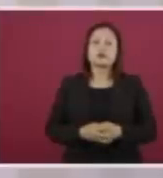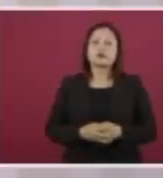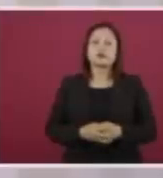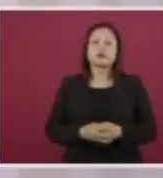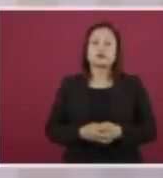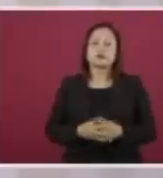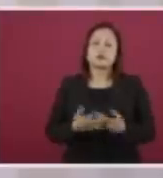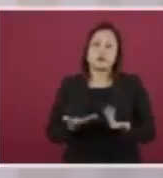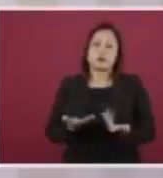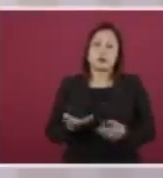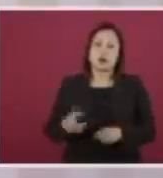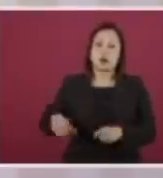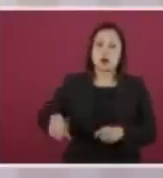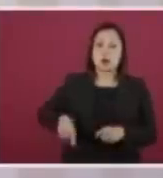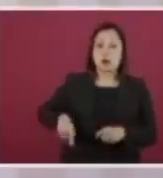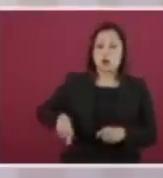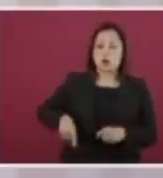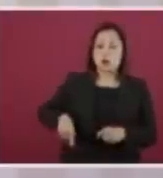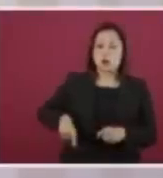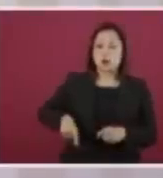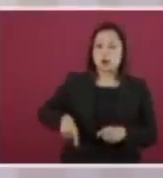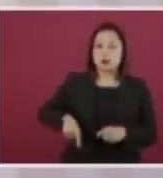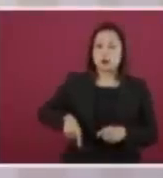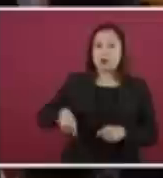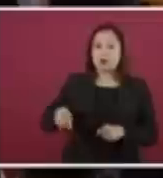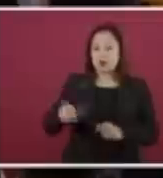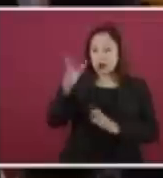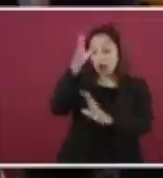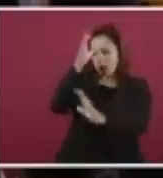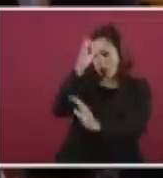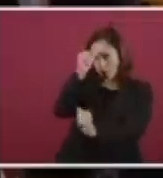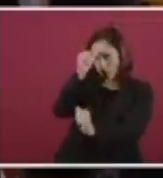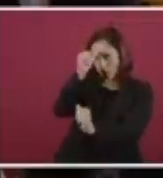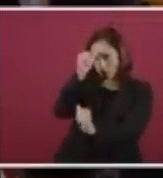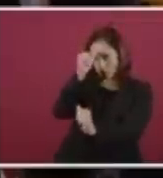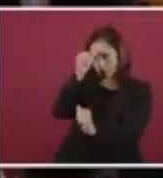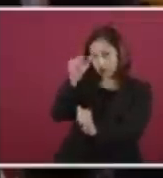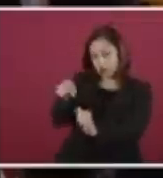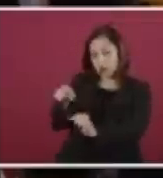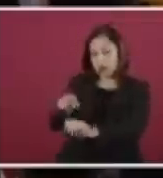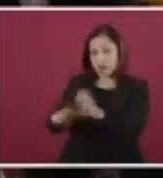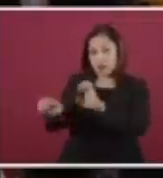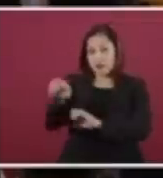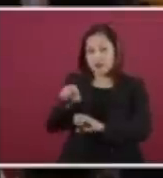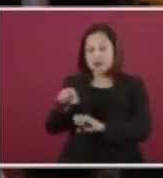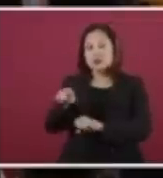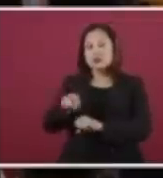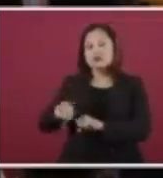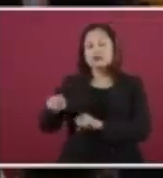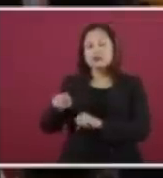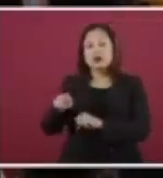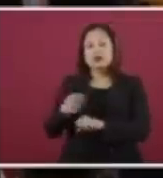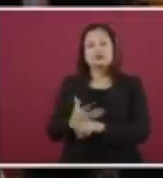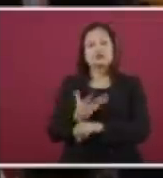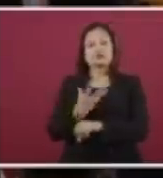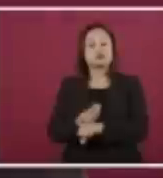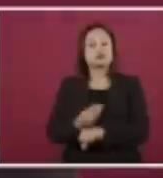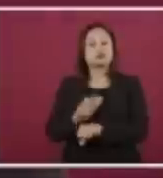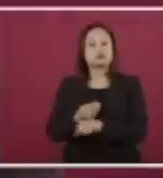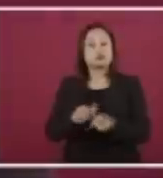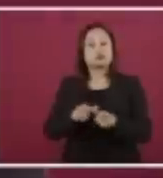el compromiso del mantenimiento de la red y sobre todo